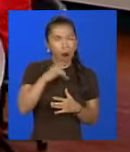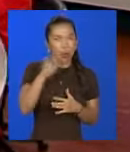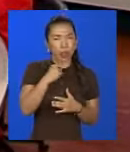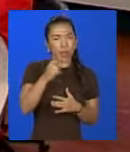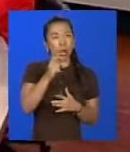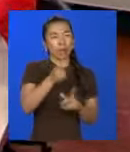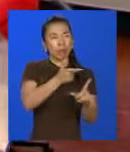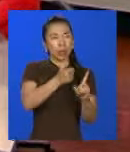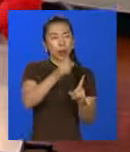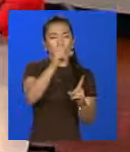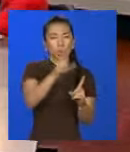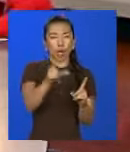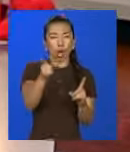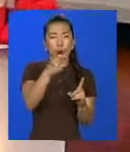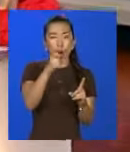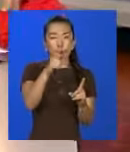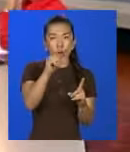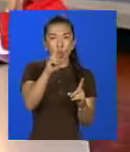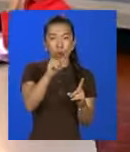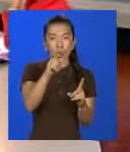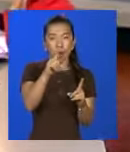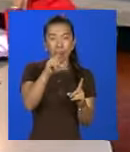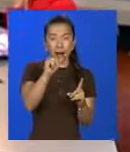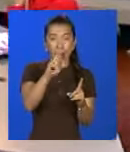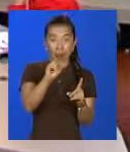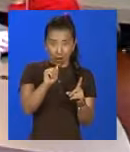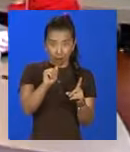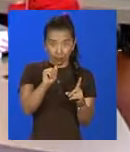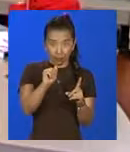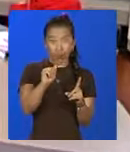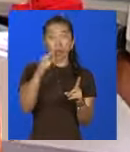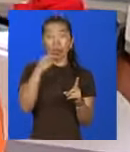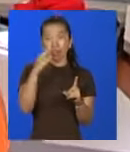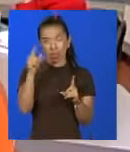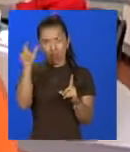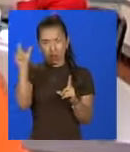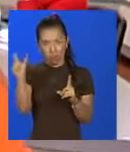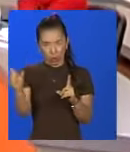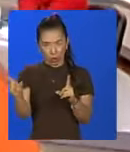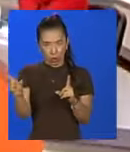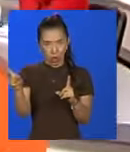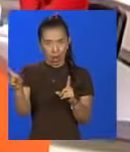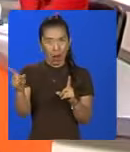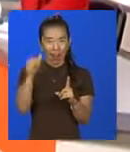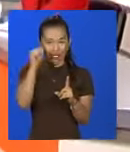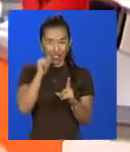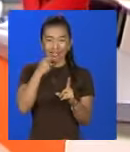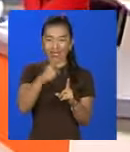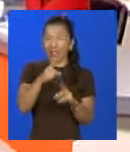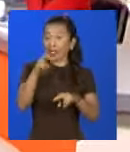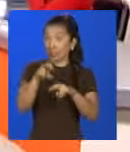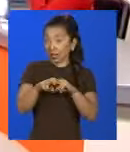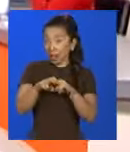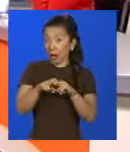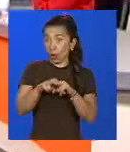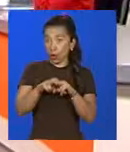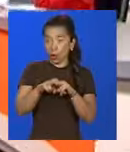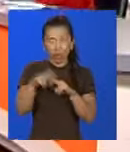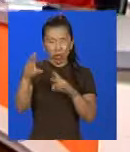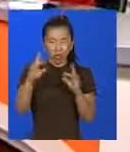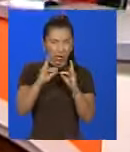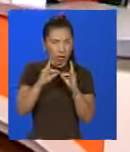A Gloria Lara. Y él decía, sentado, porque logramos grabarlo en el centro de refugiados donde ellos llegaron, sí, y él decía ahí sentado en una de esas camitas muy